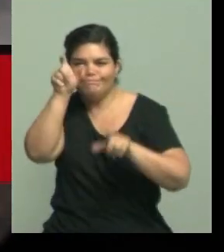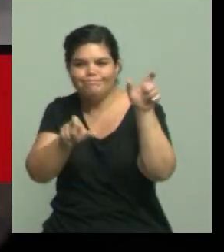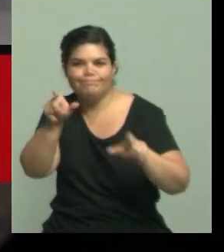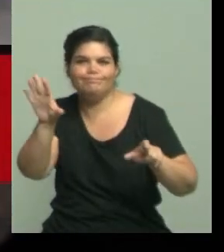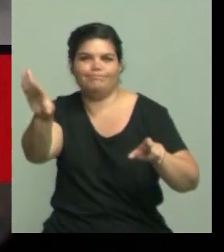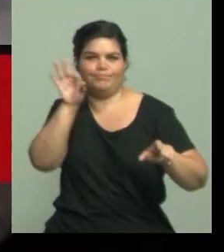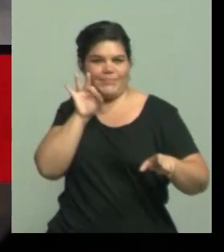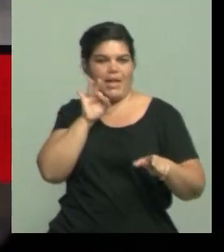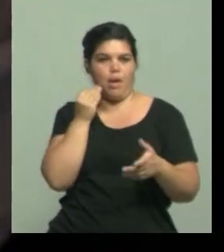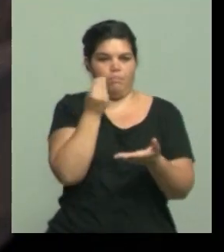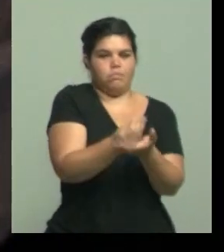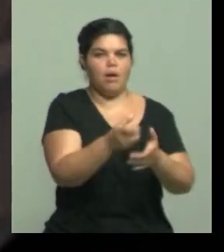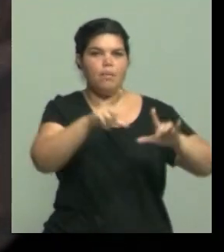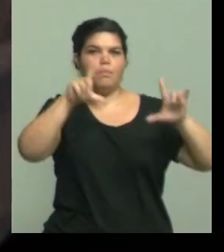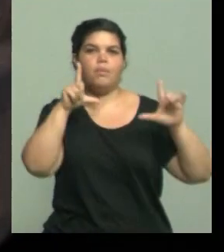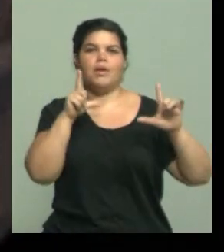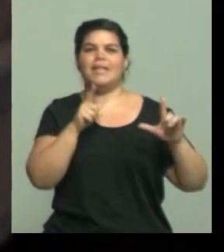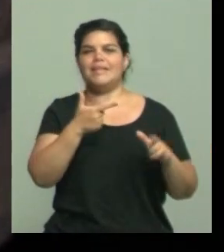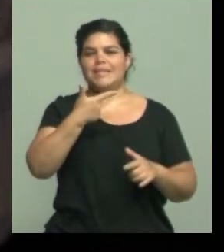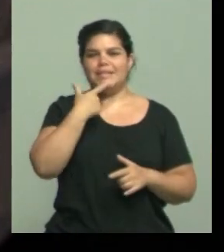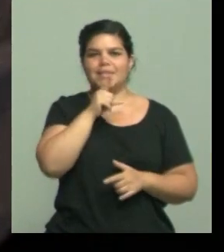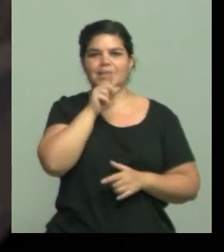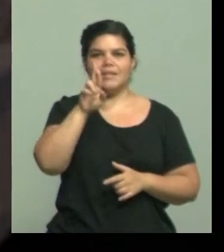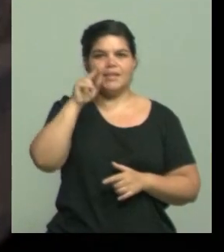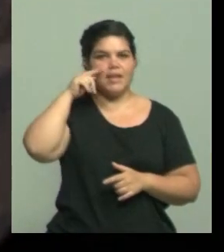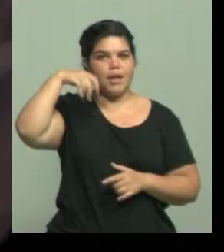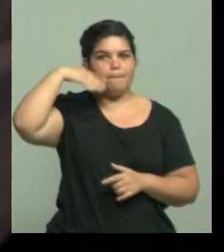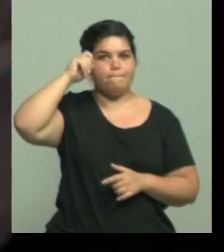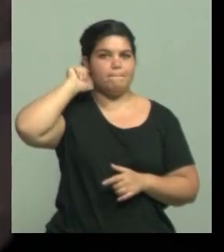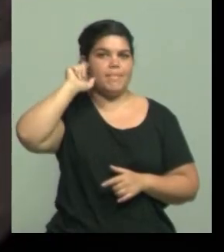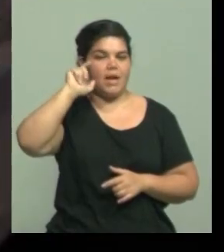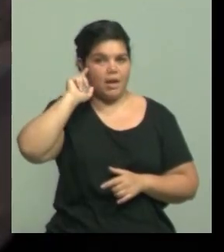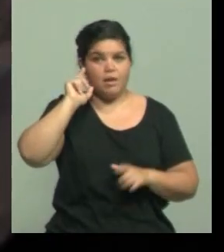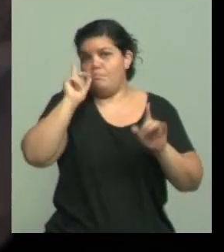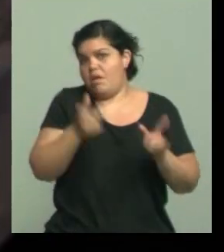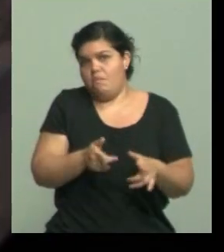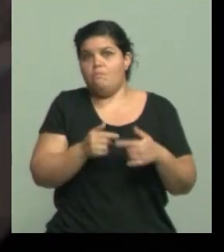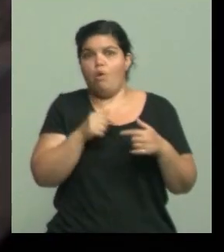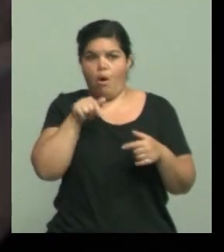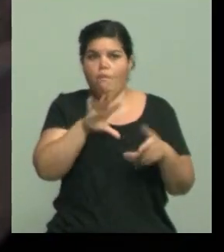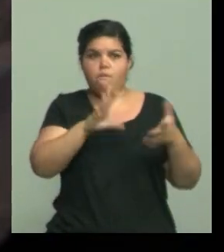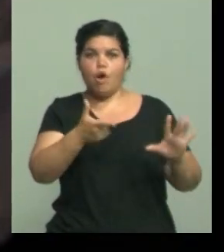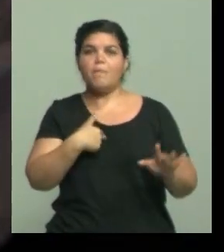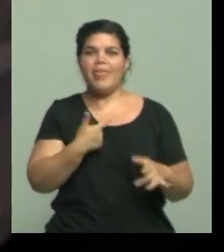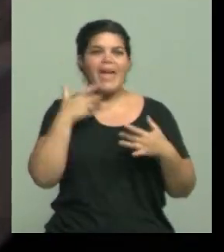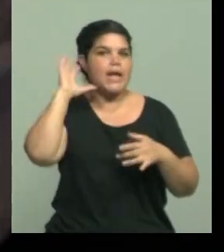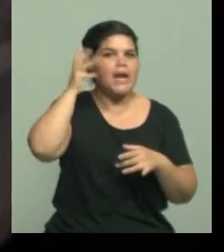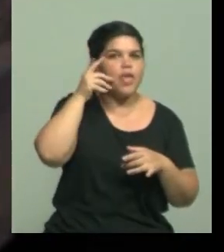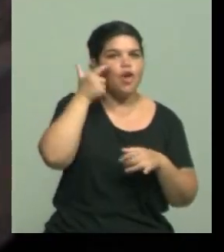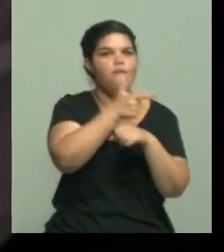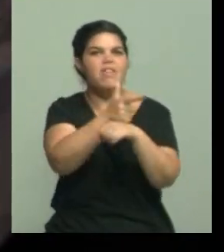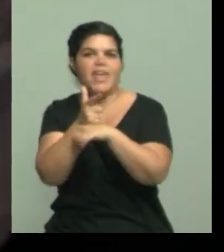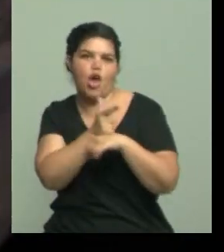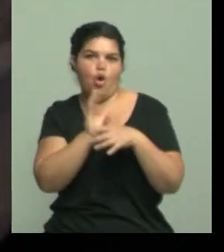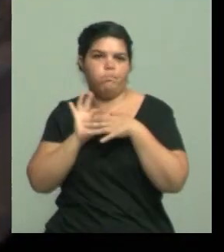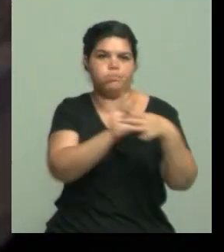viralizar situaciones, momentos, títulos. Entonces vas a ver ahora la estrategia de los medios gráficos, televisivos